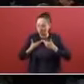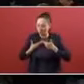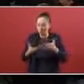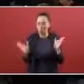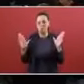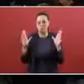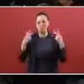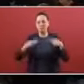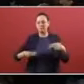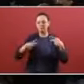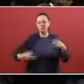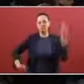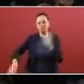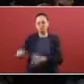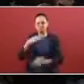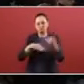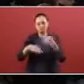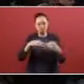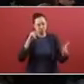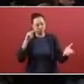el pueblo, de todos los ciudadanos.